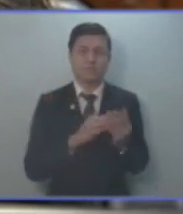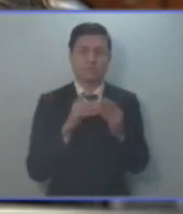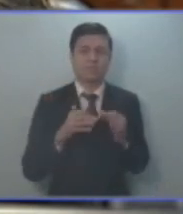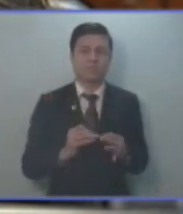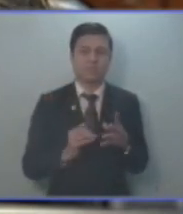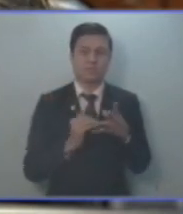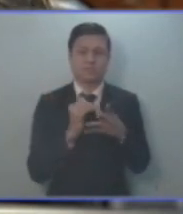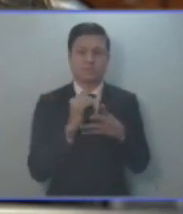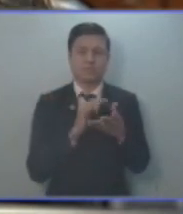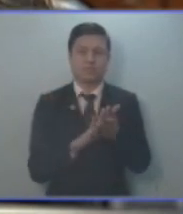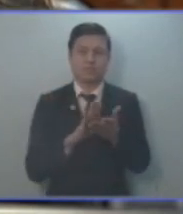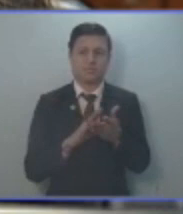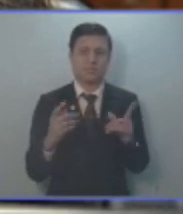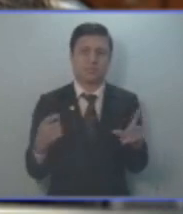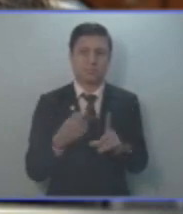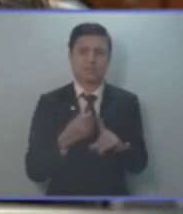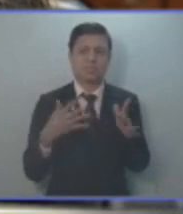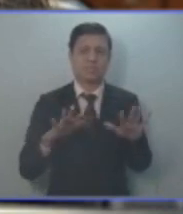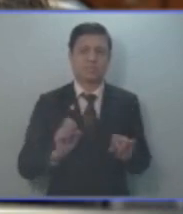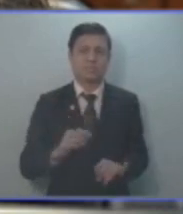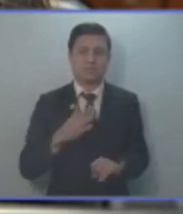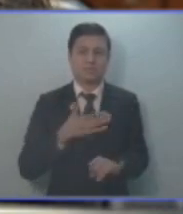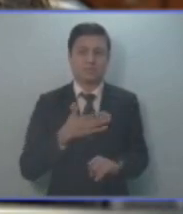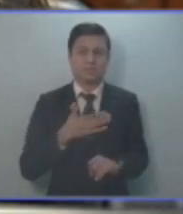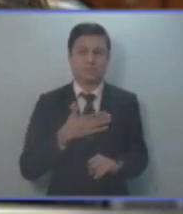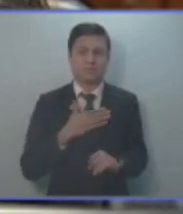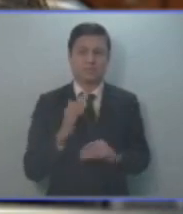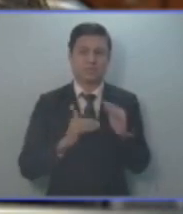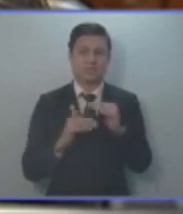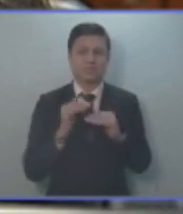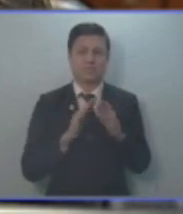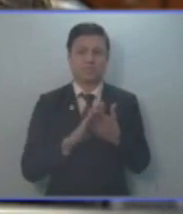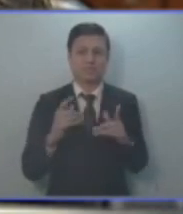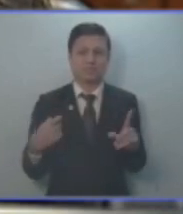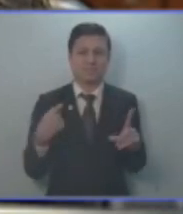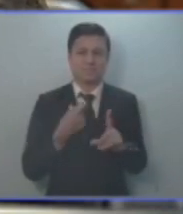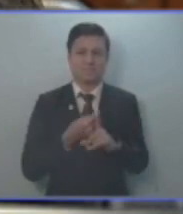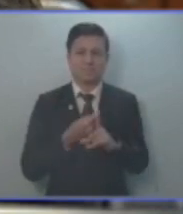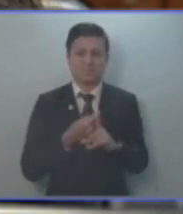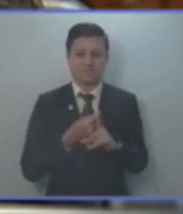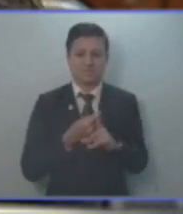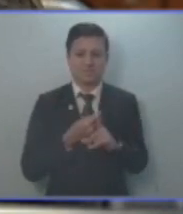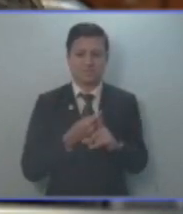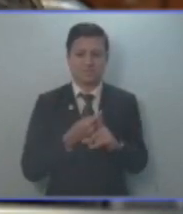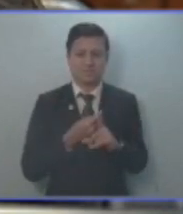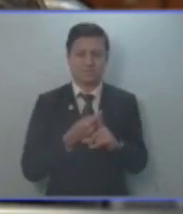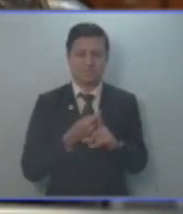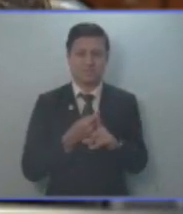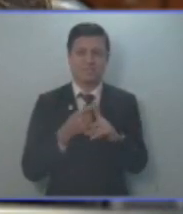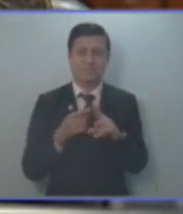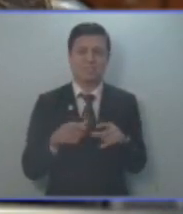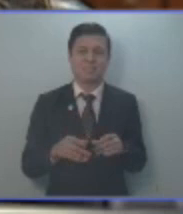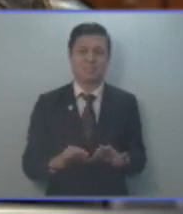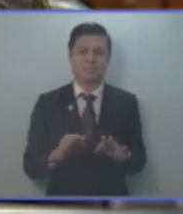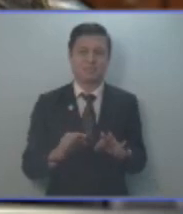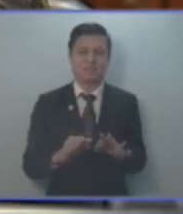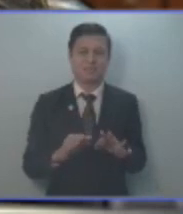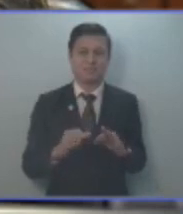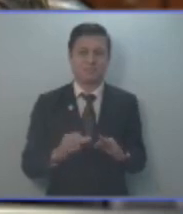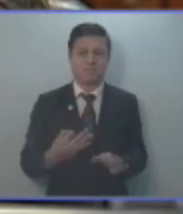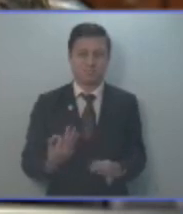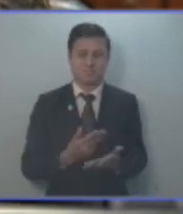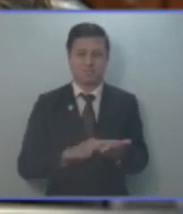salariales tengan subescalafones y eso dar también posibilidad de mayores ingresos